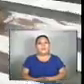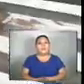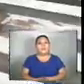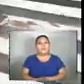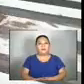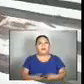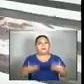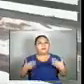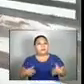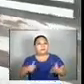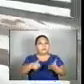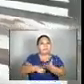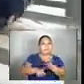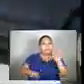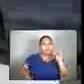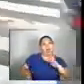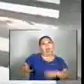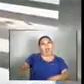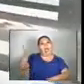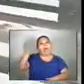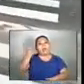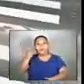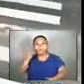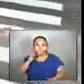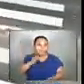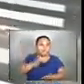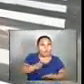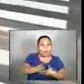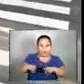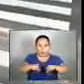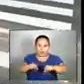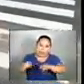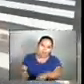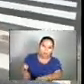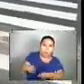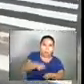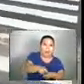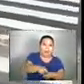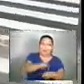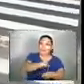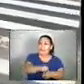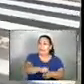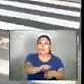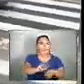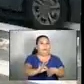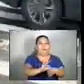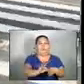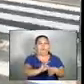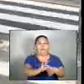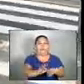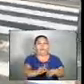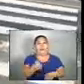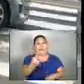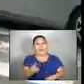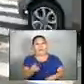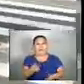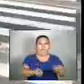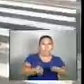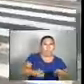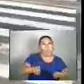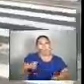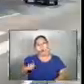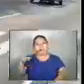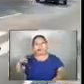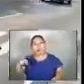La alcaldía se acercó recientemente al lugar para rellenarlo con tierra, pero esto no funcionó, así que para conductores y peatones es